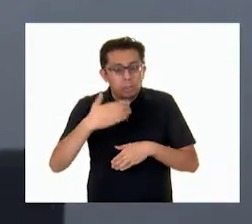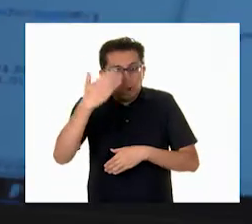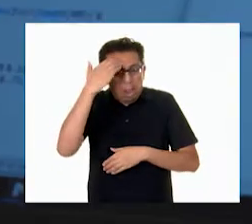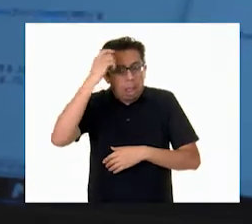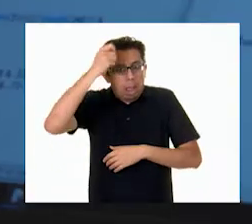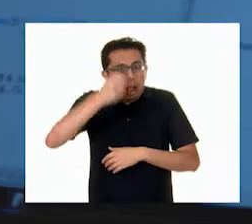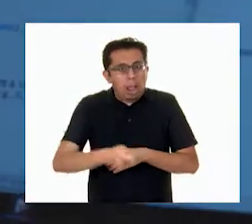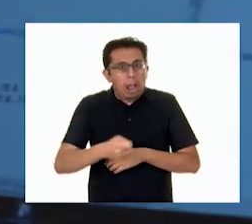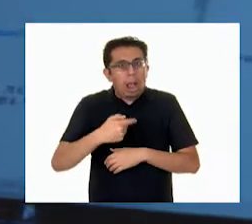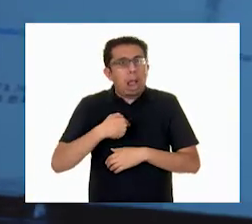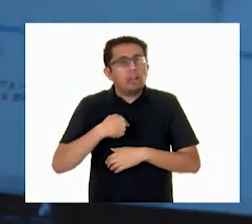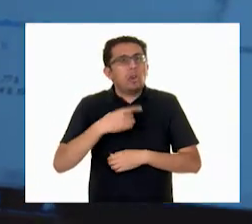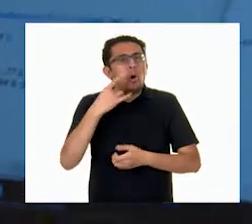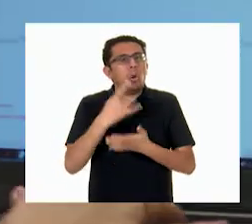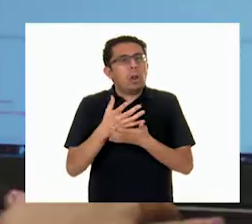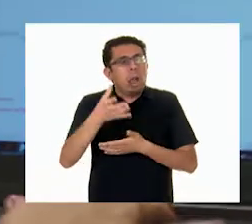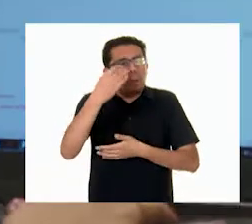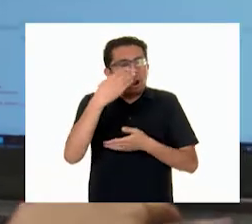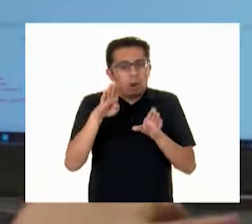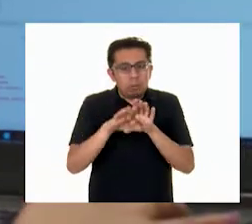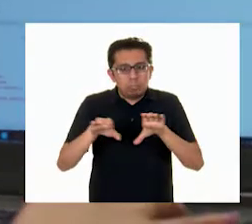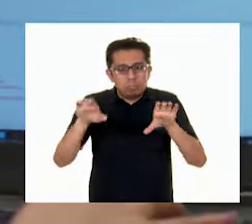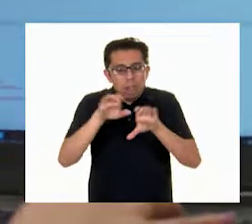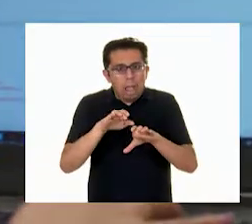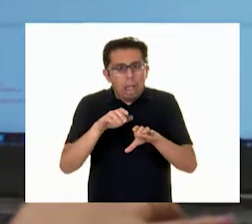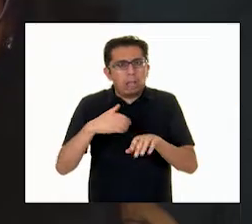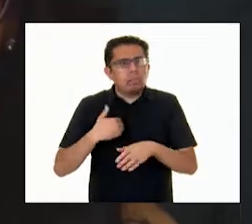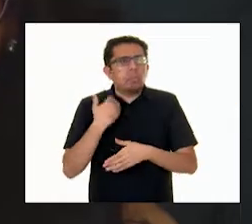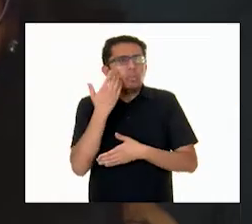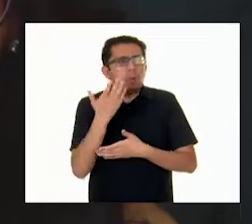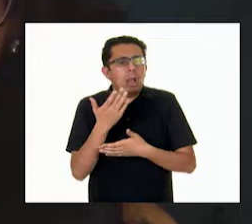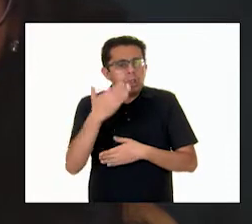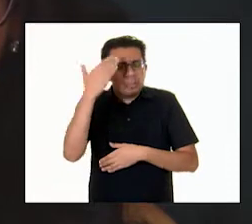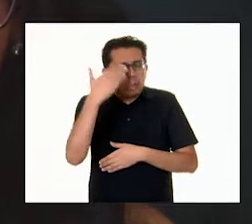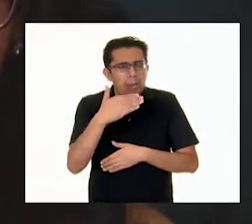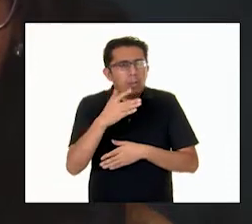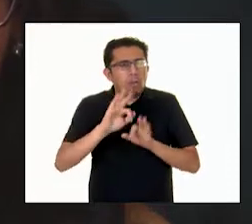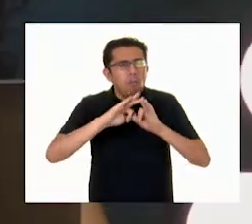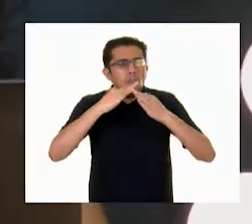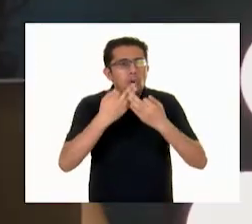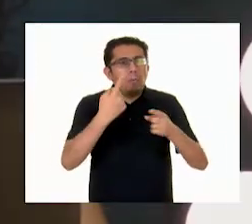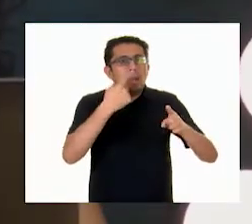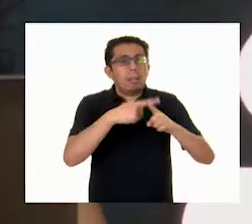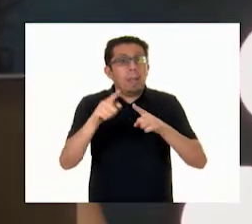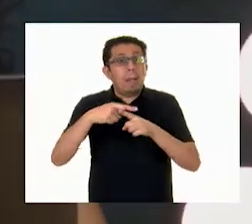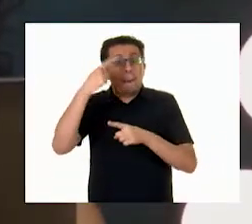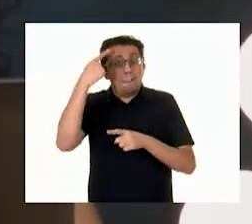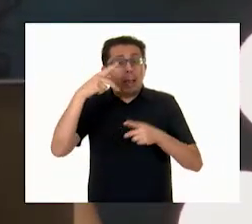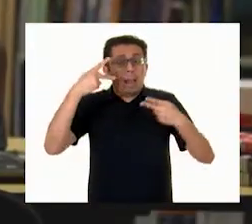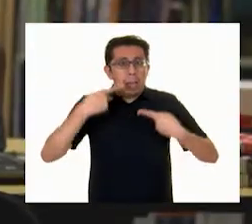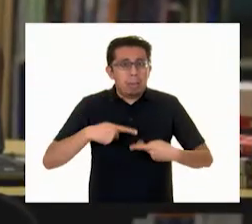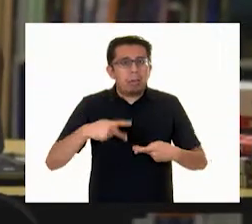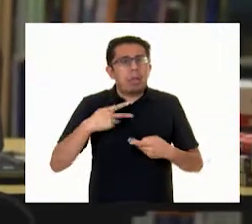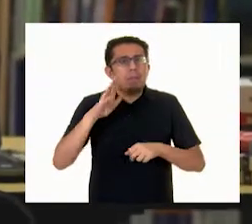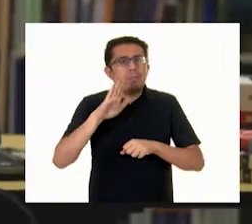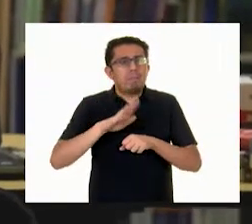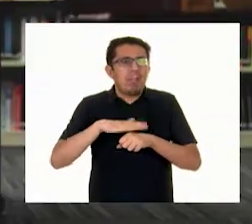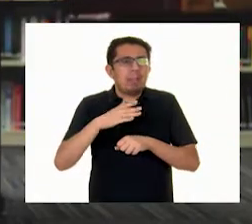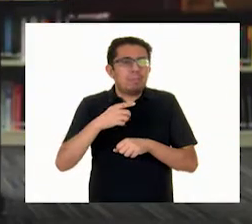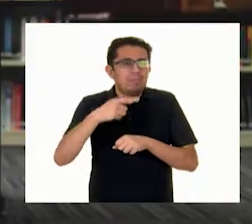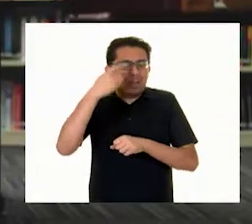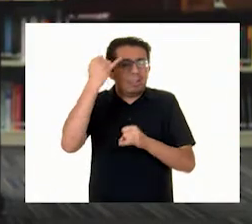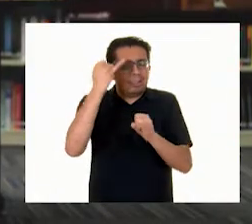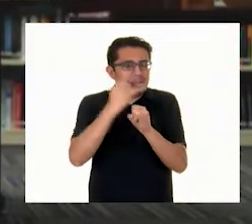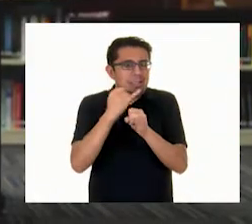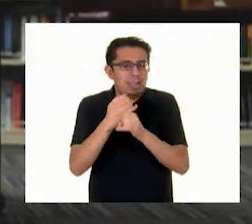y más allá de aprender su lenguaje, me di a la tarea de encontrar nuevos caminos para que los usuarios naveguen más fácil y de acuerdo a